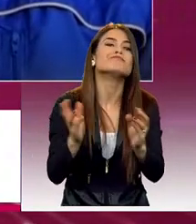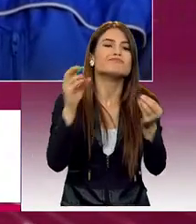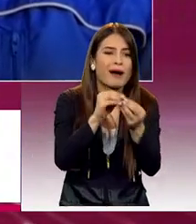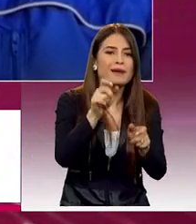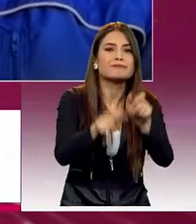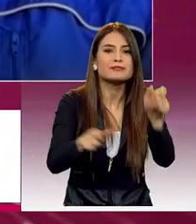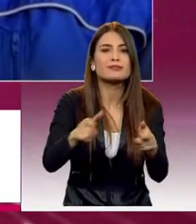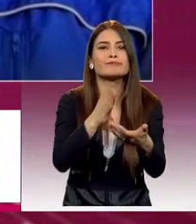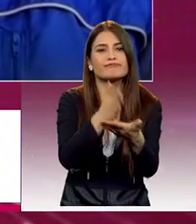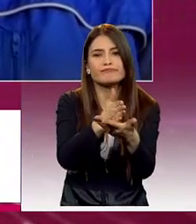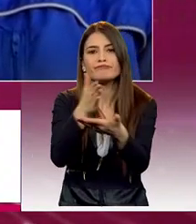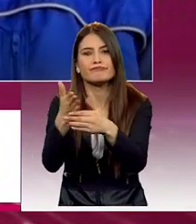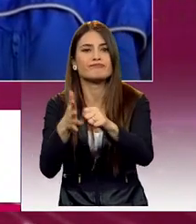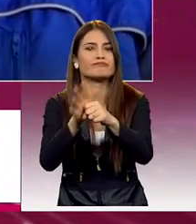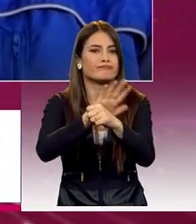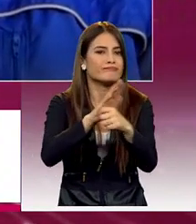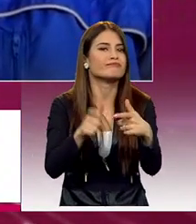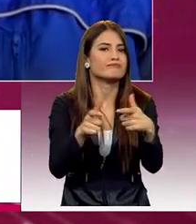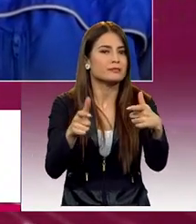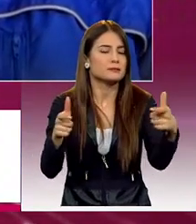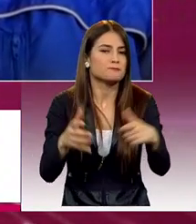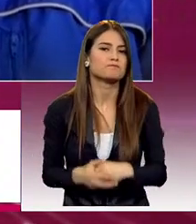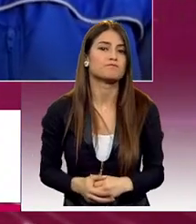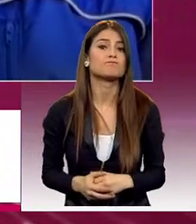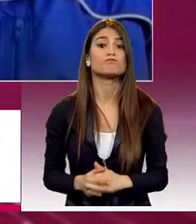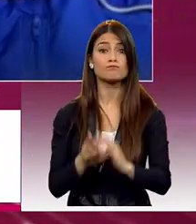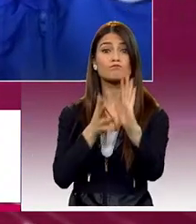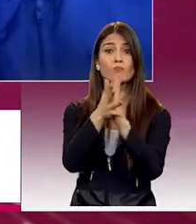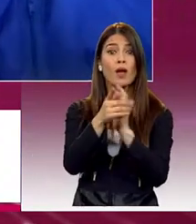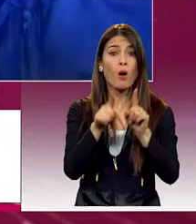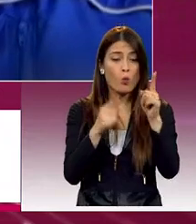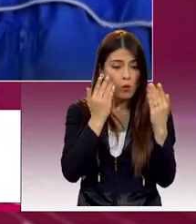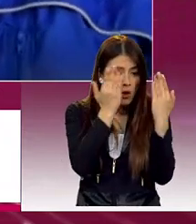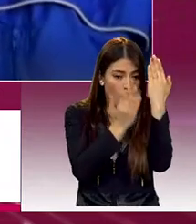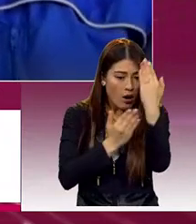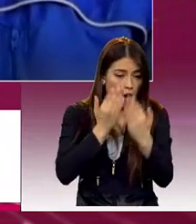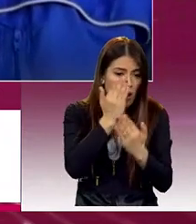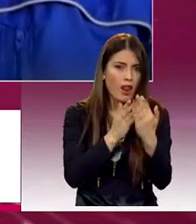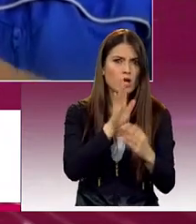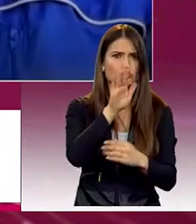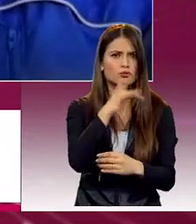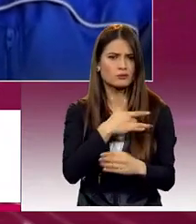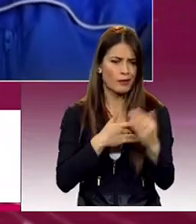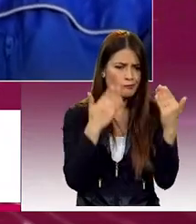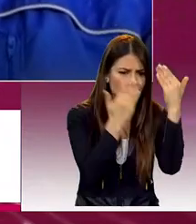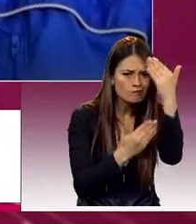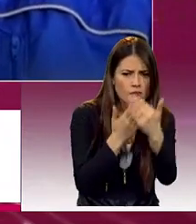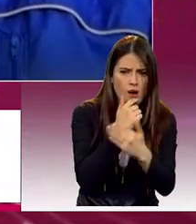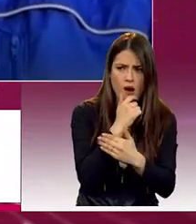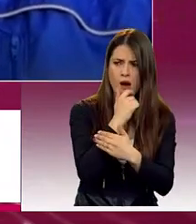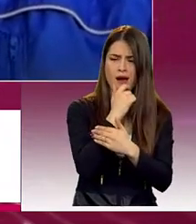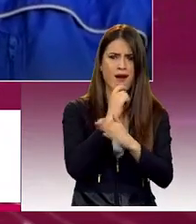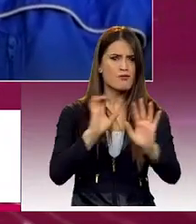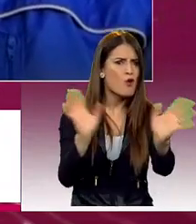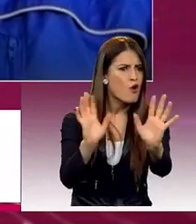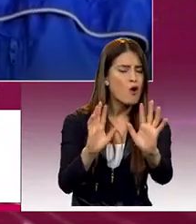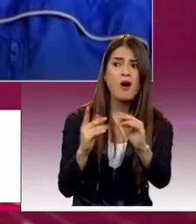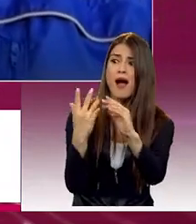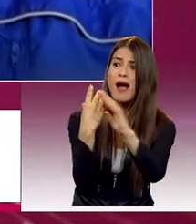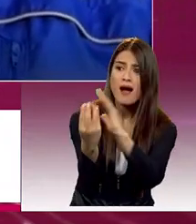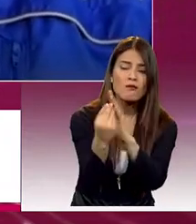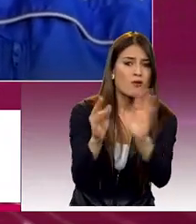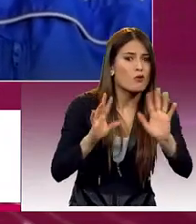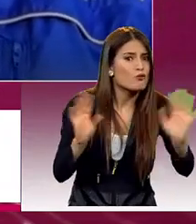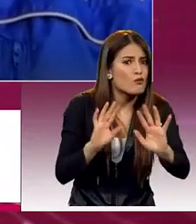Precisamente algunos analistas dicen que la curva de contagio en Bogotá no ha llegado a su pico. ¿Esta decisión de sacar más actividades nos va a llevar